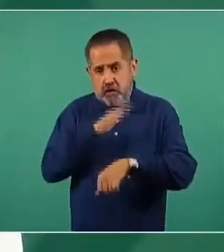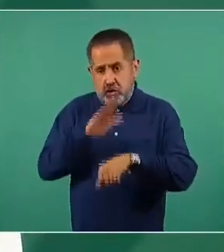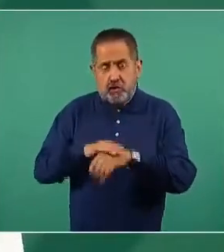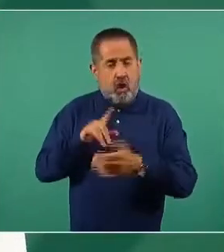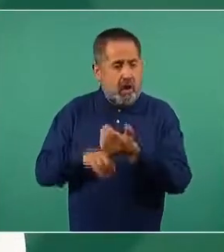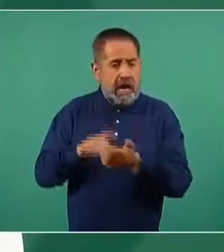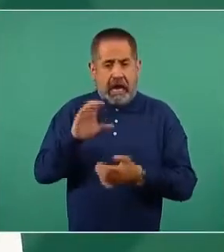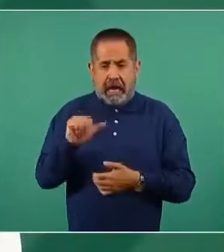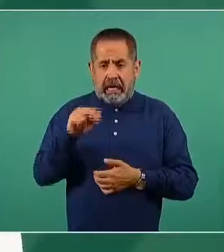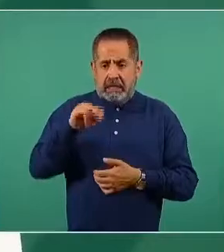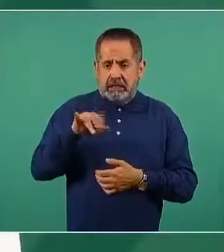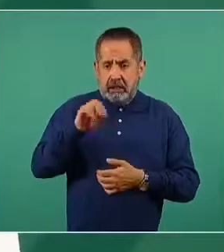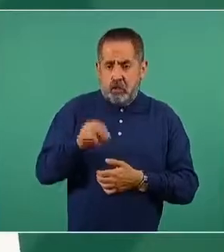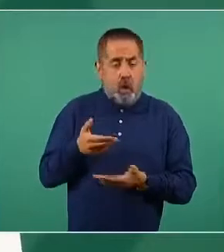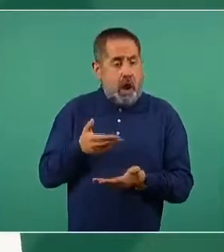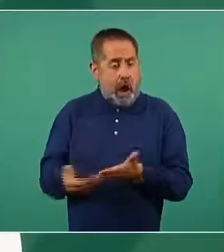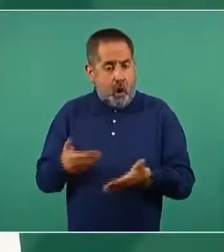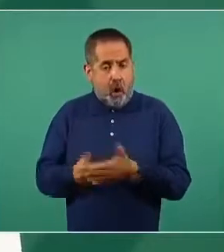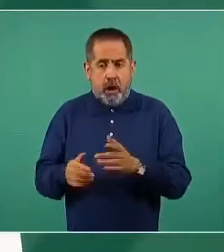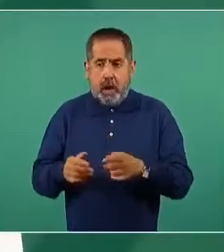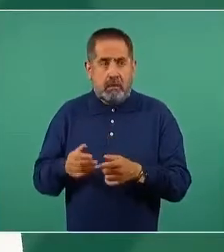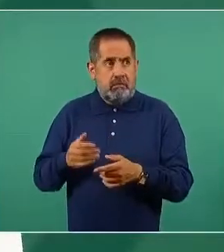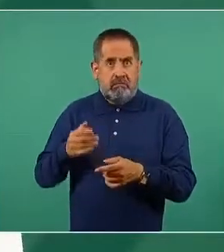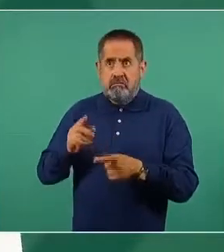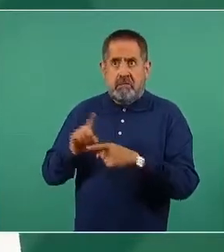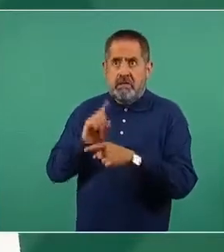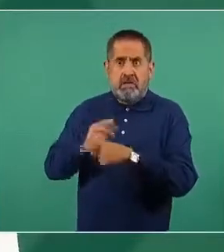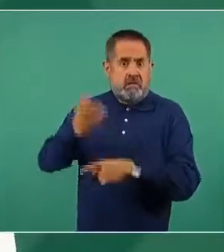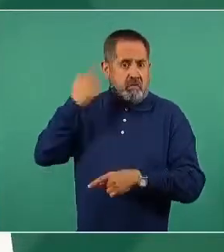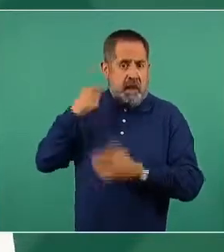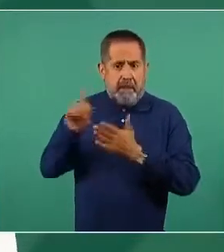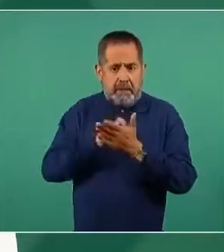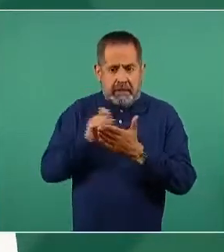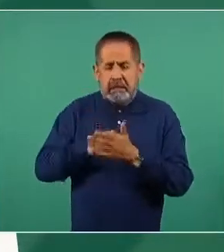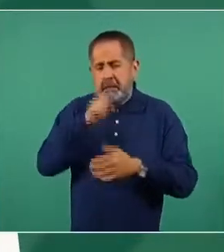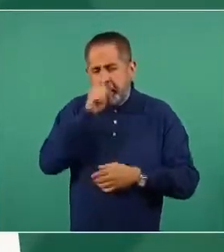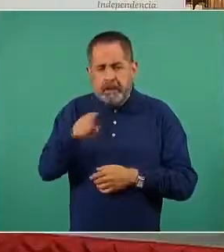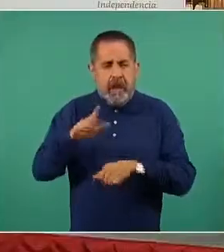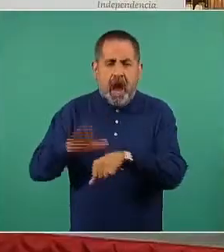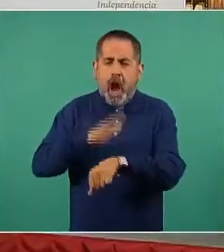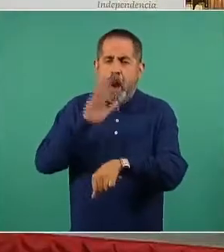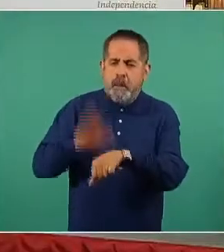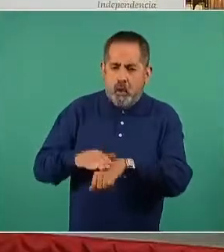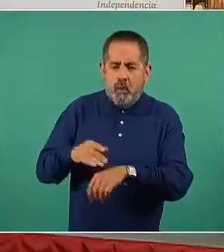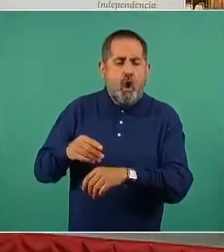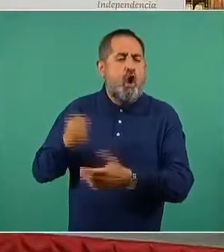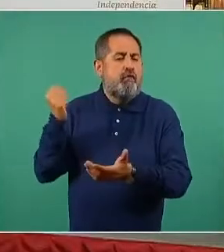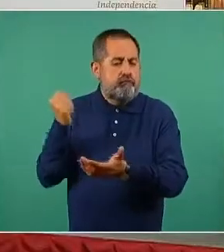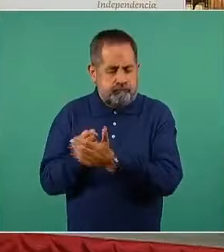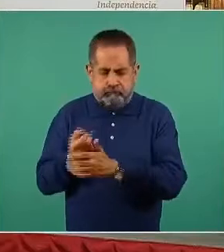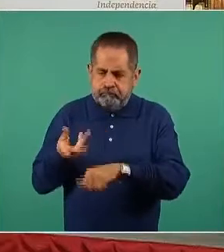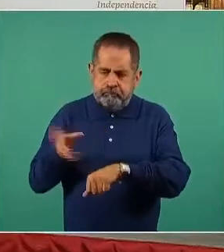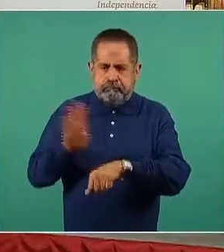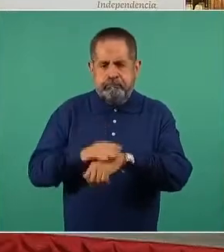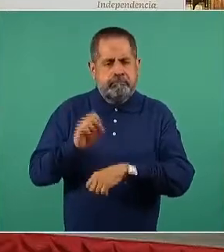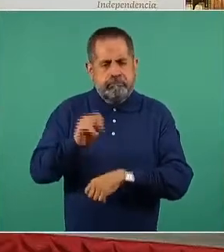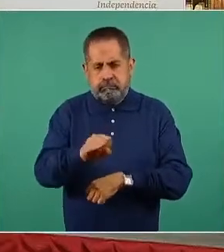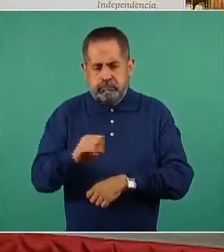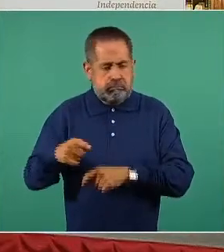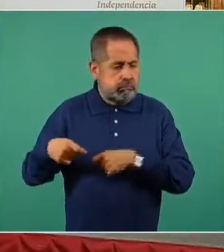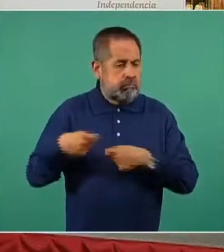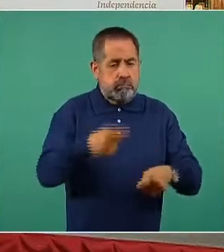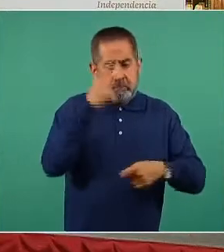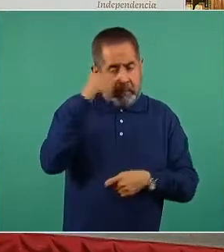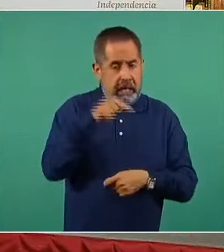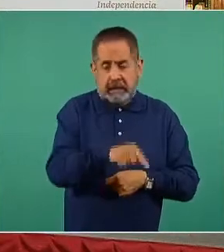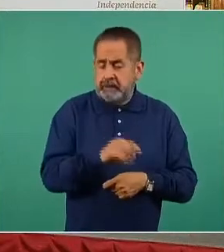vacuna CanSino y que hoy, desde hace varios meses, también aprobó, le dio una autorización de uso de emergencia